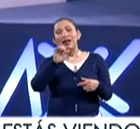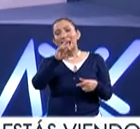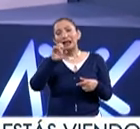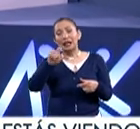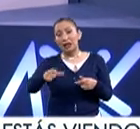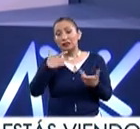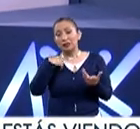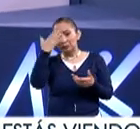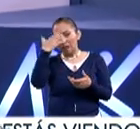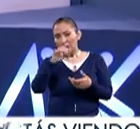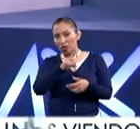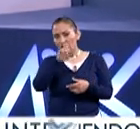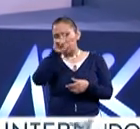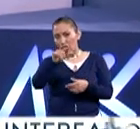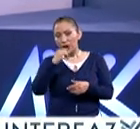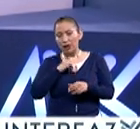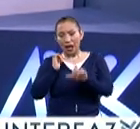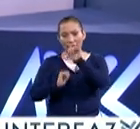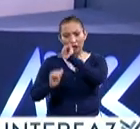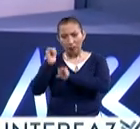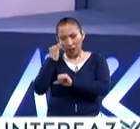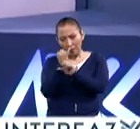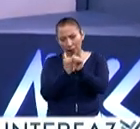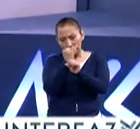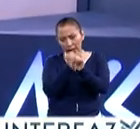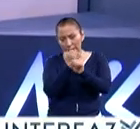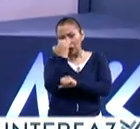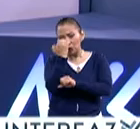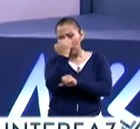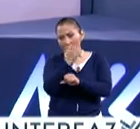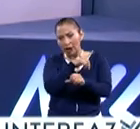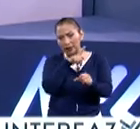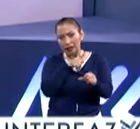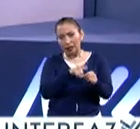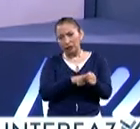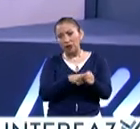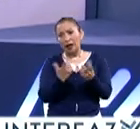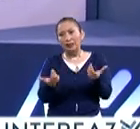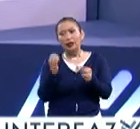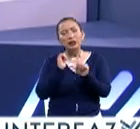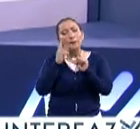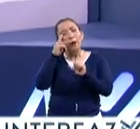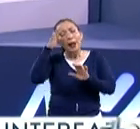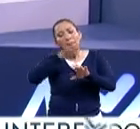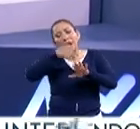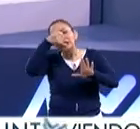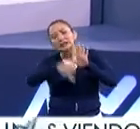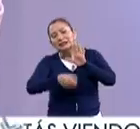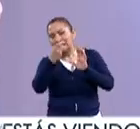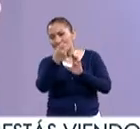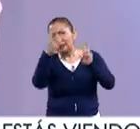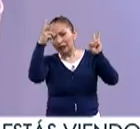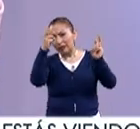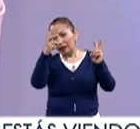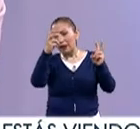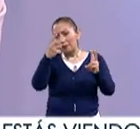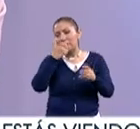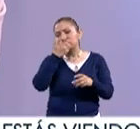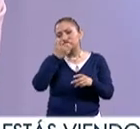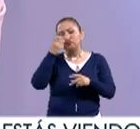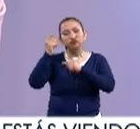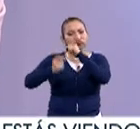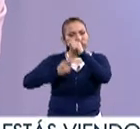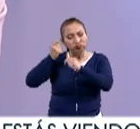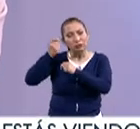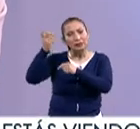de antropología y profesor e investigador emérito de la Escuela Nacional de Antropología e Historia, para profundizar más sobre pues, estas